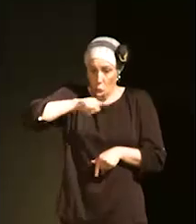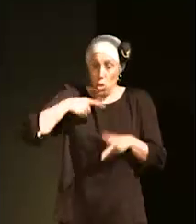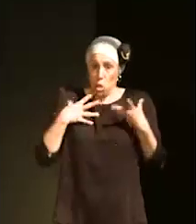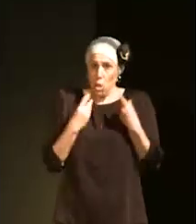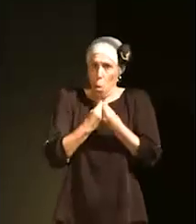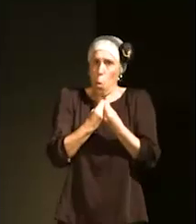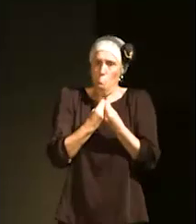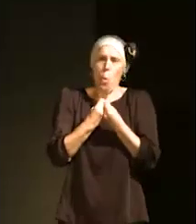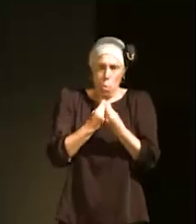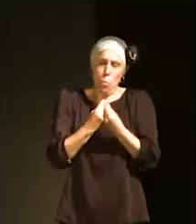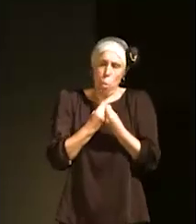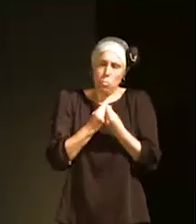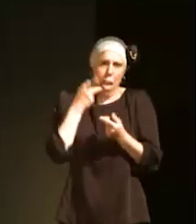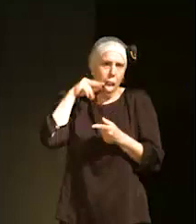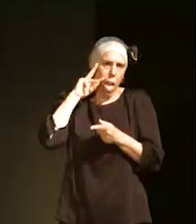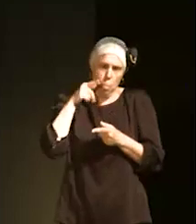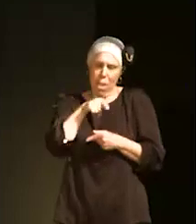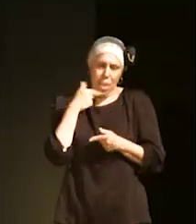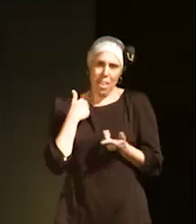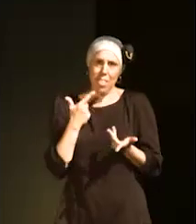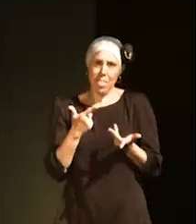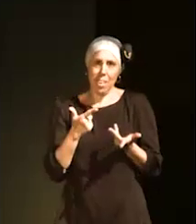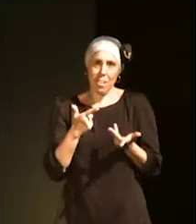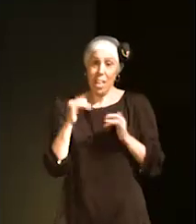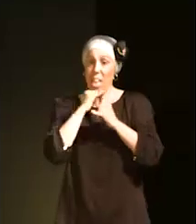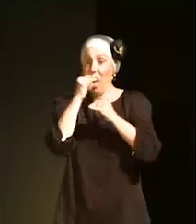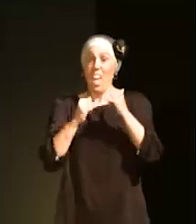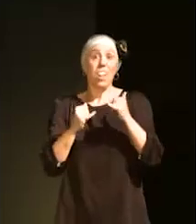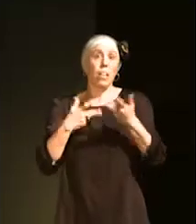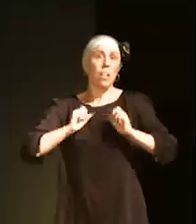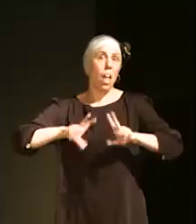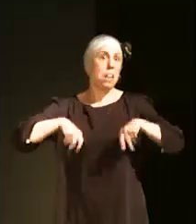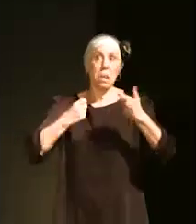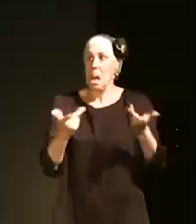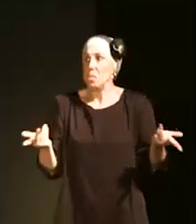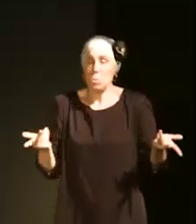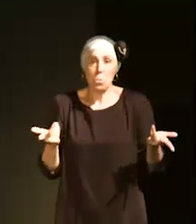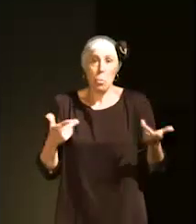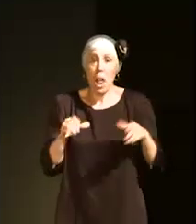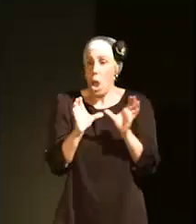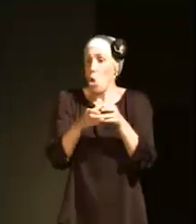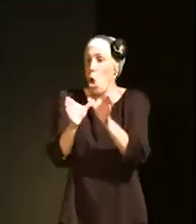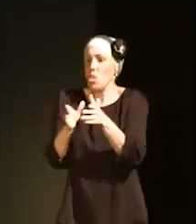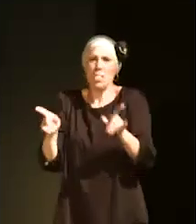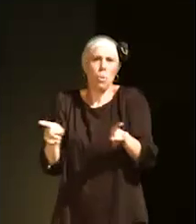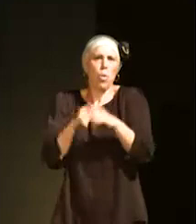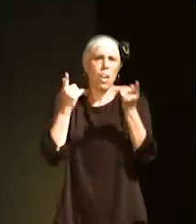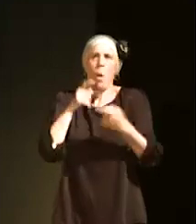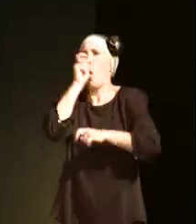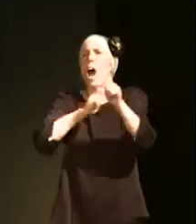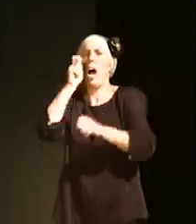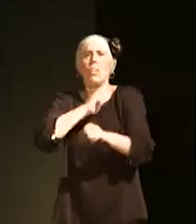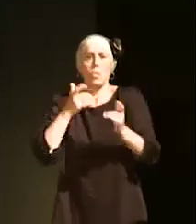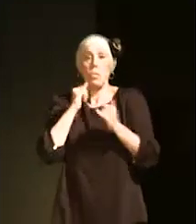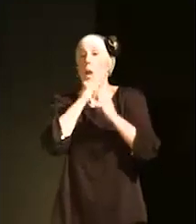vivido esos duelos y yo creo que las crisis naturales que puede vivir cualquier colectivo o asociación